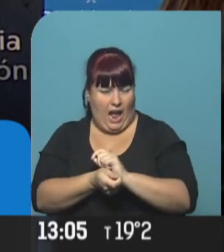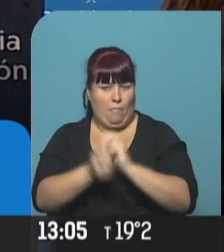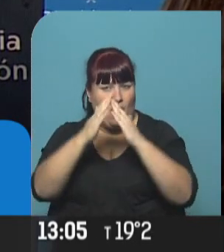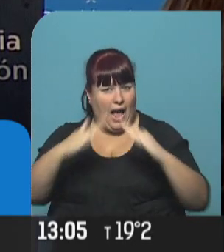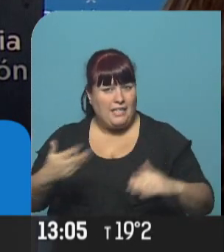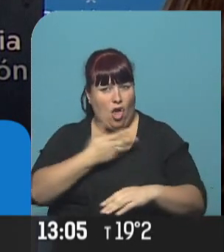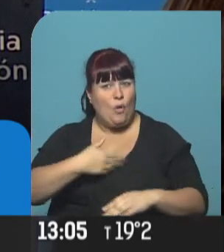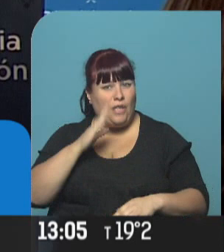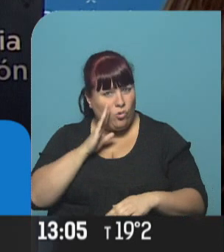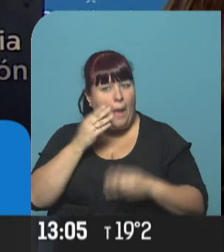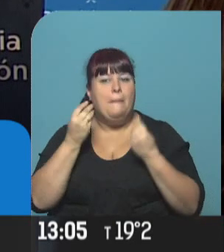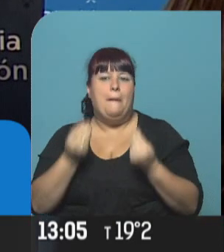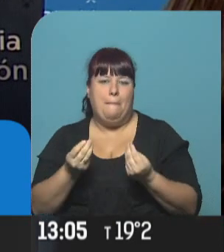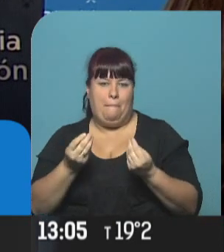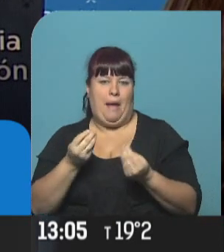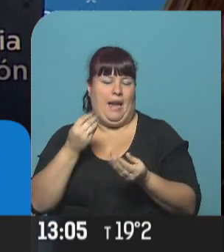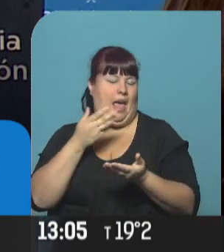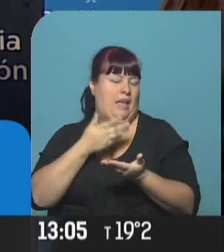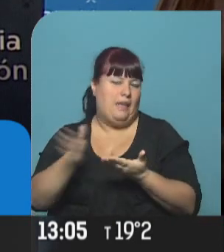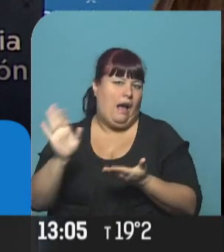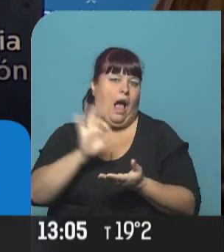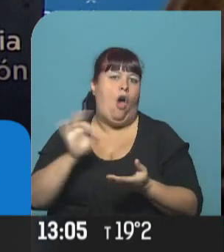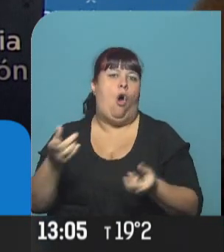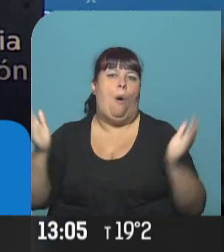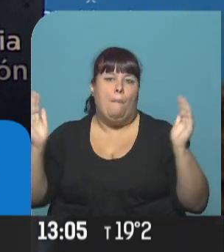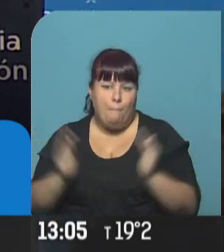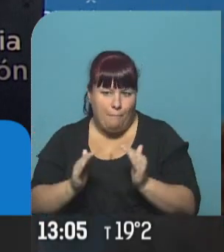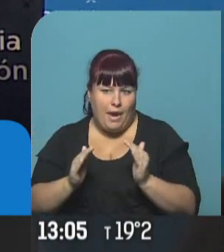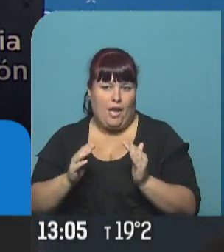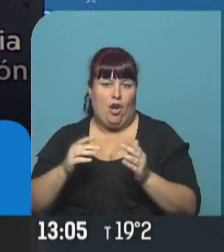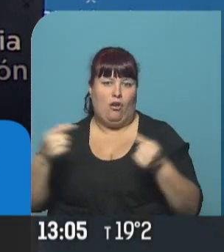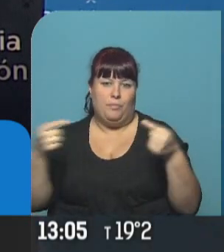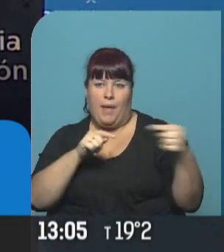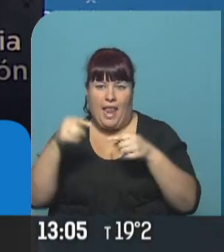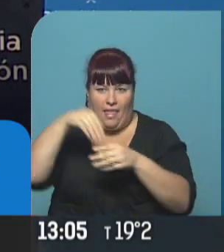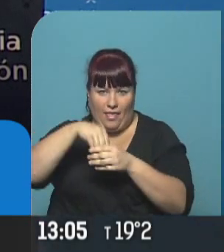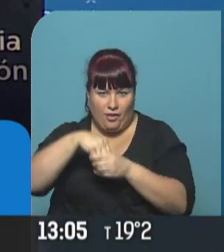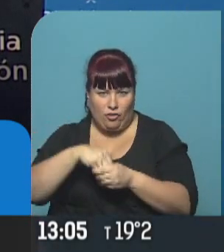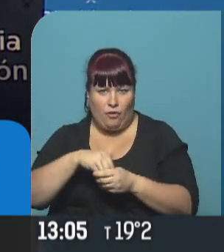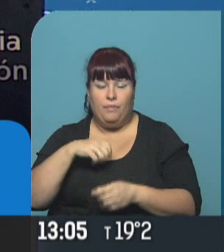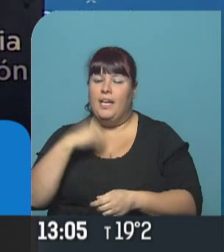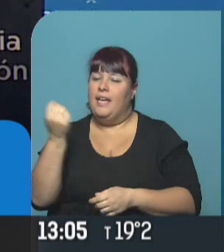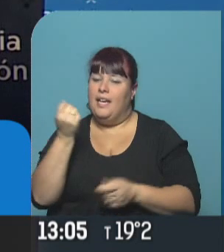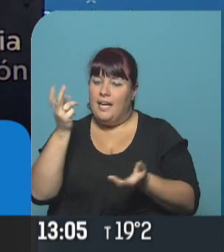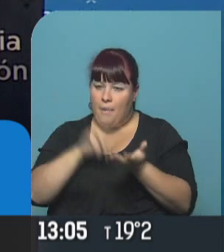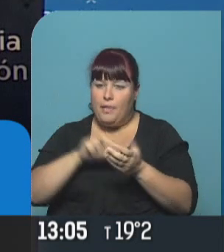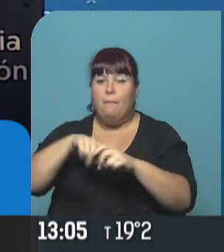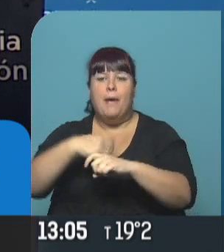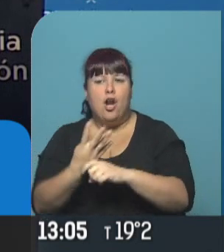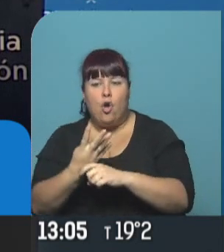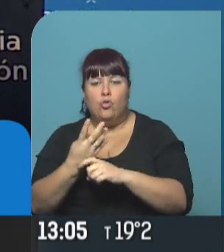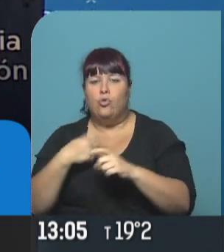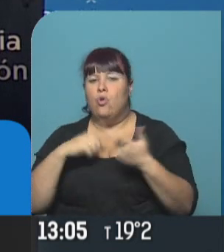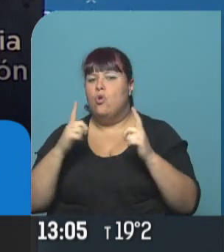Casa Blanca para poder eliminar o reducir las peleas internas? Insisto, en el Mercosur no vemos